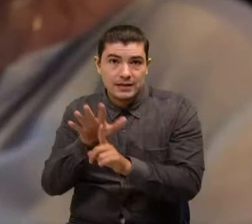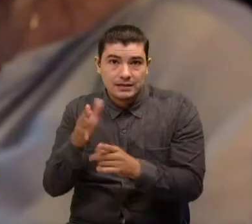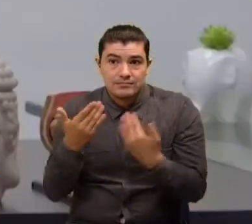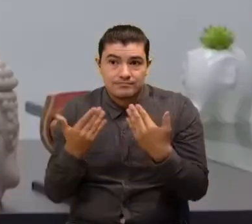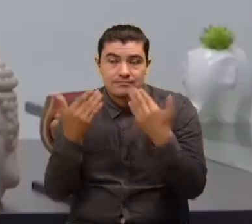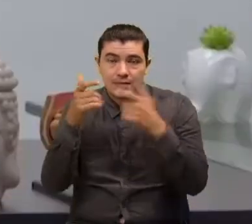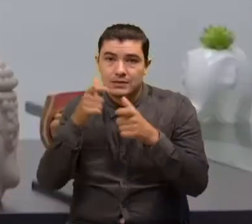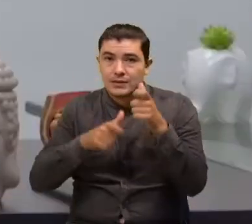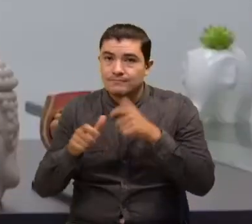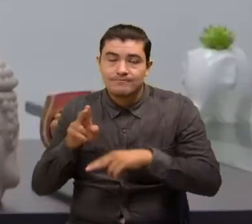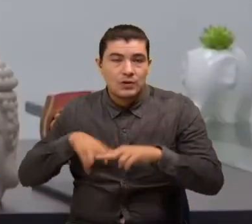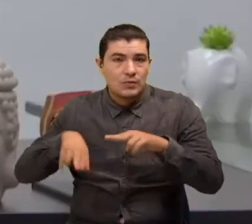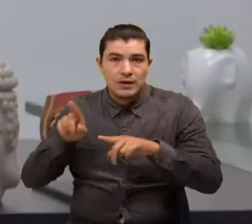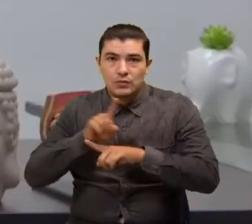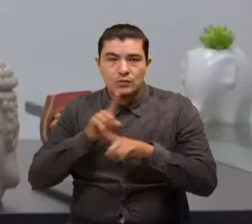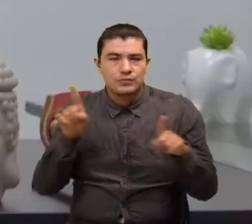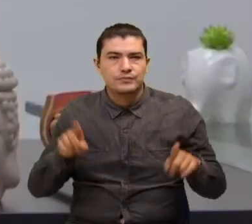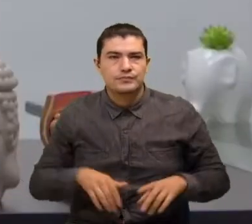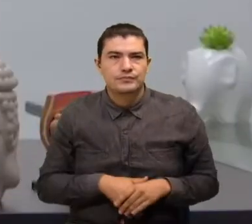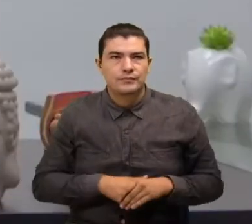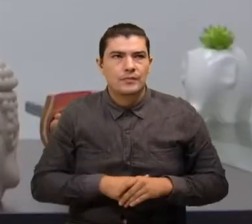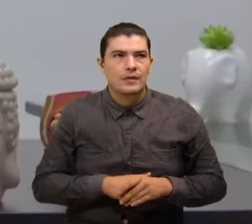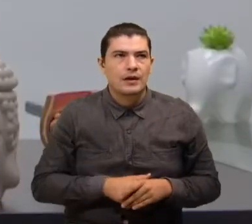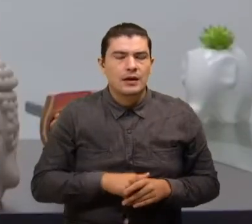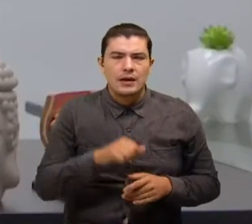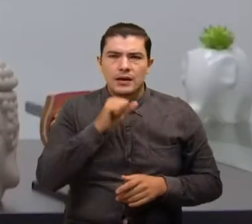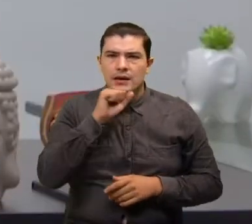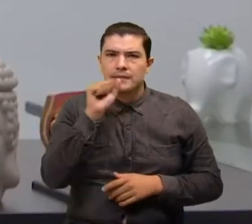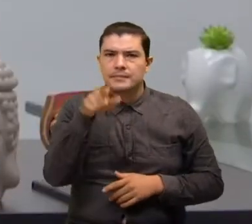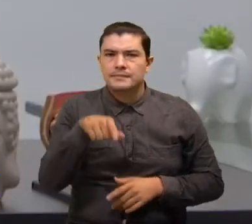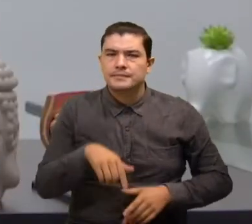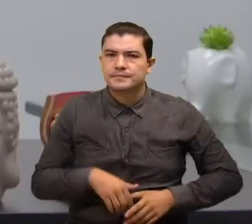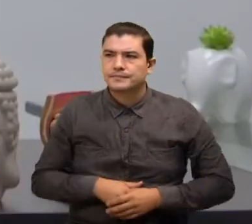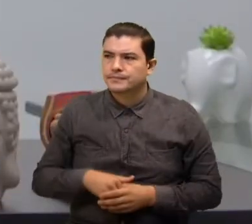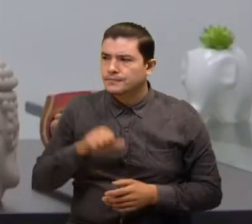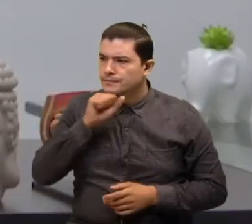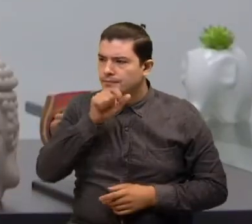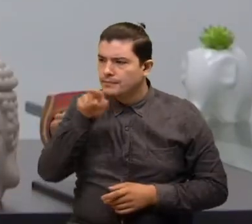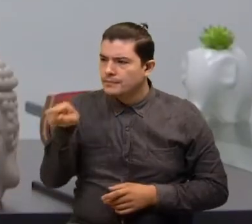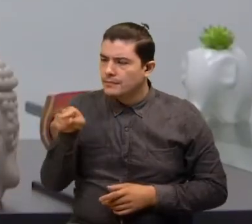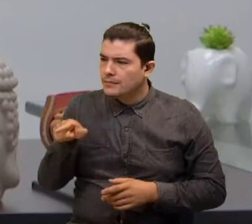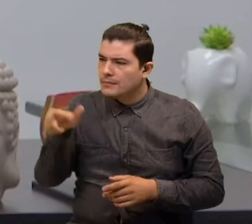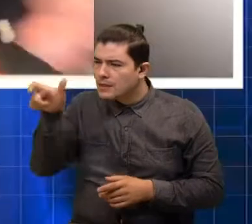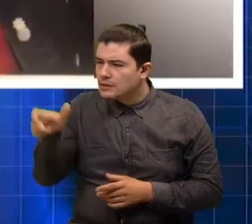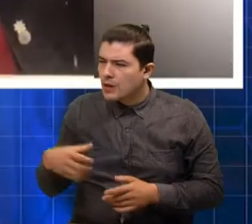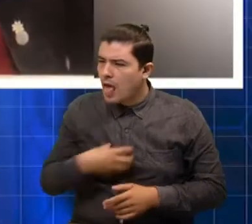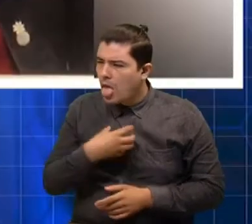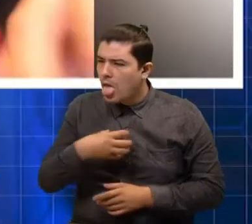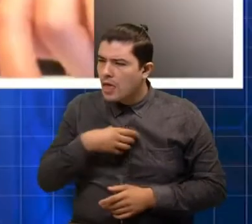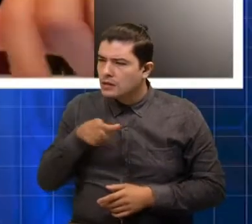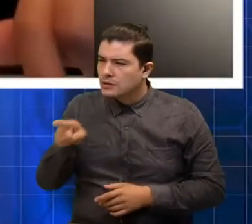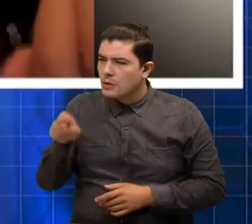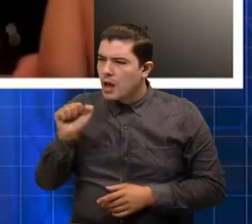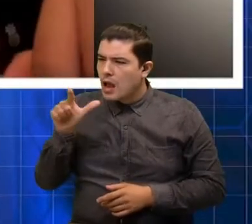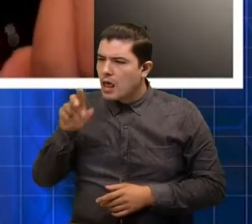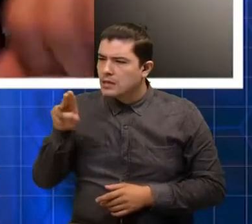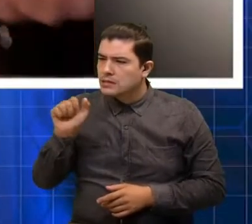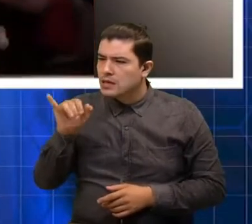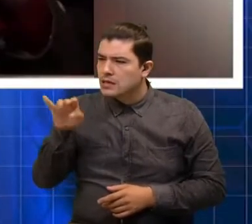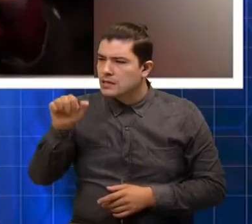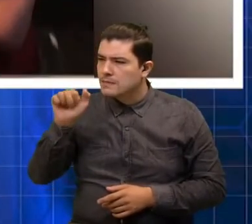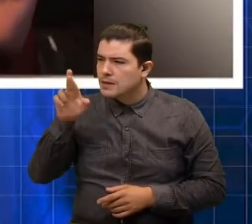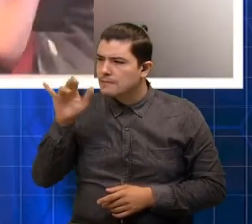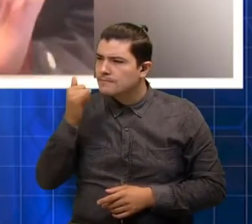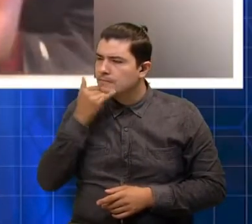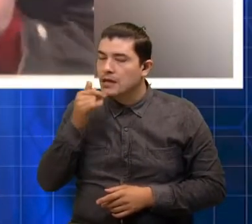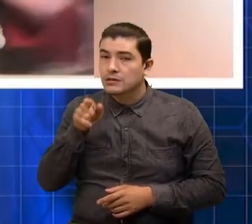de una persona. ¿Cuál es el síntoma o cuál es la alerta para un paciente que empieza a sufrir del Alzheimer? Acá es muy importante tener en cuenta